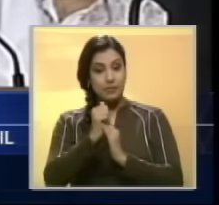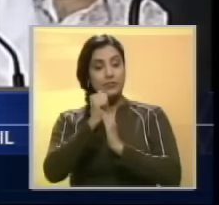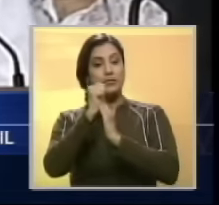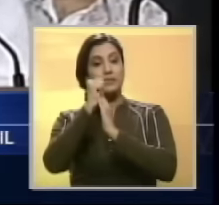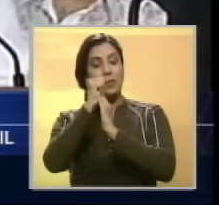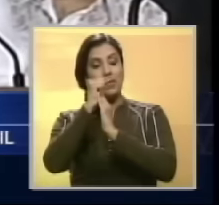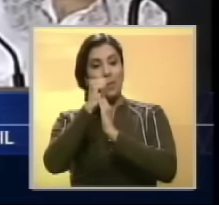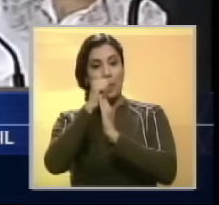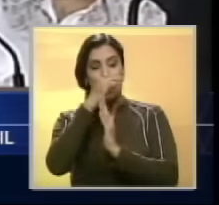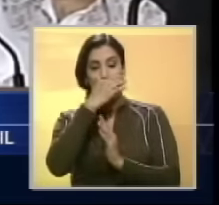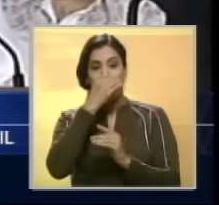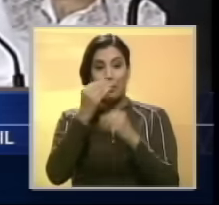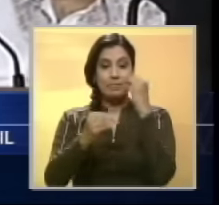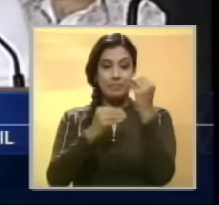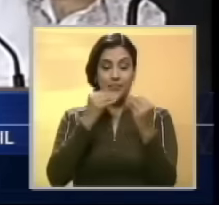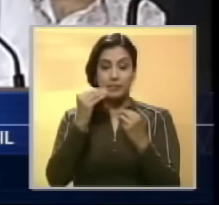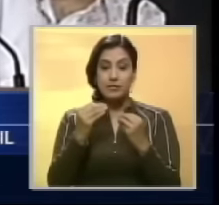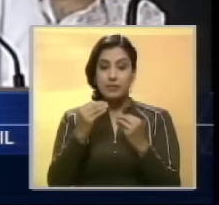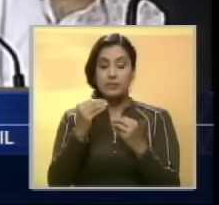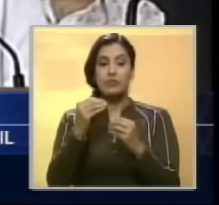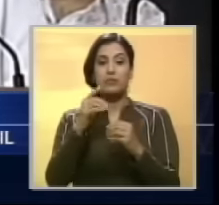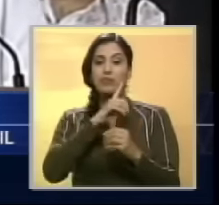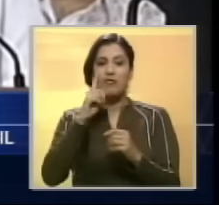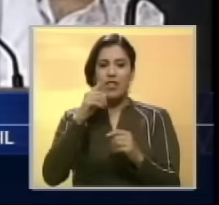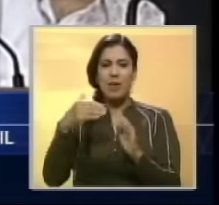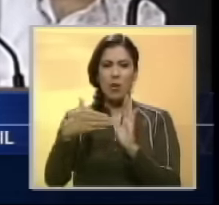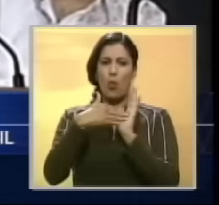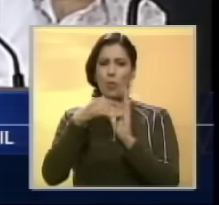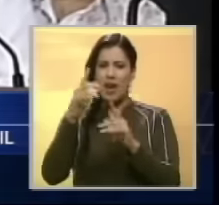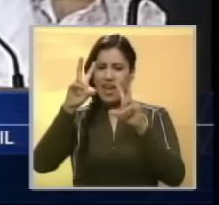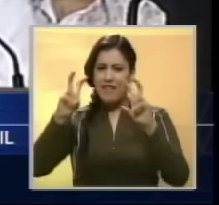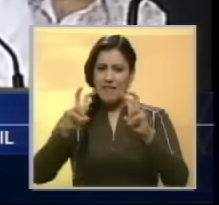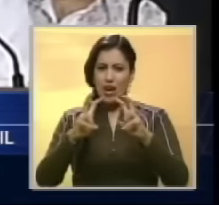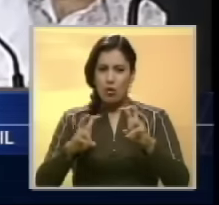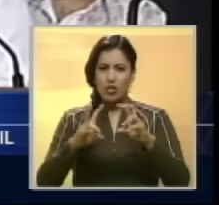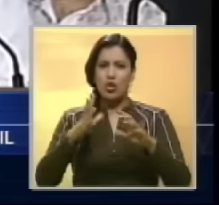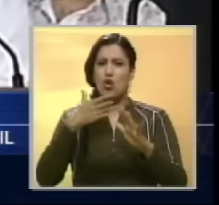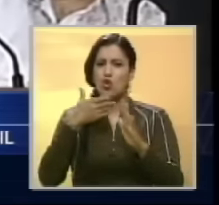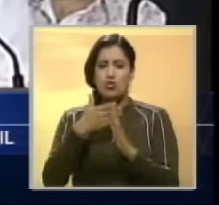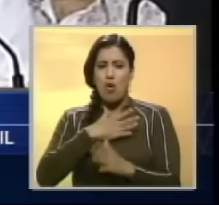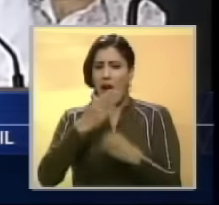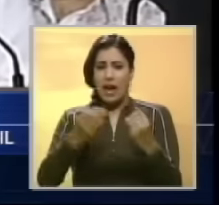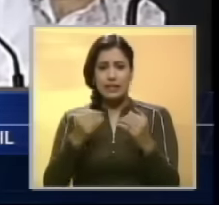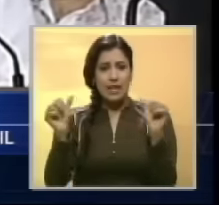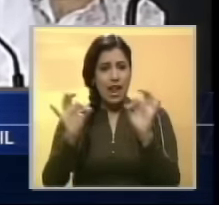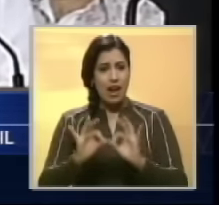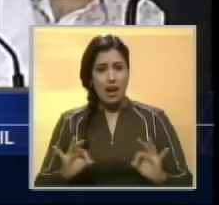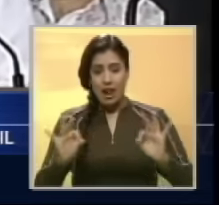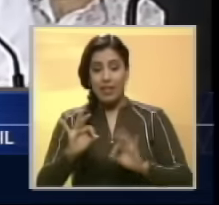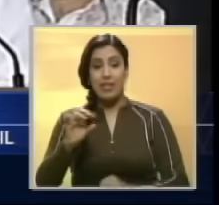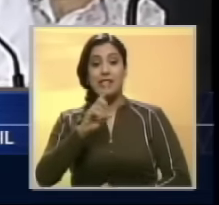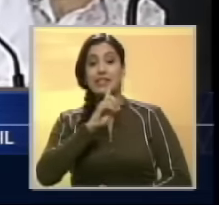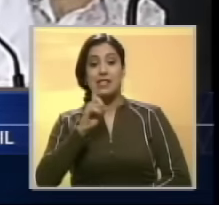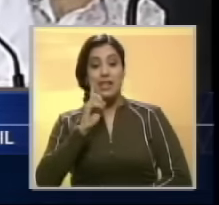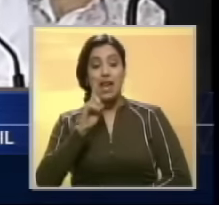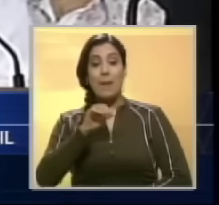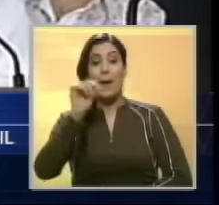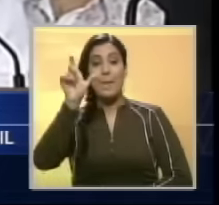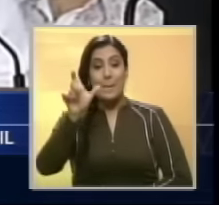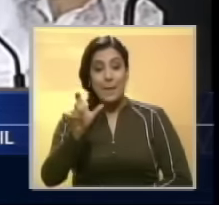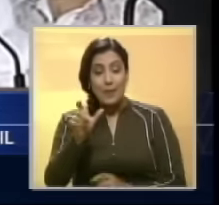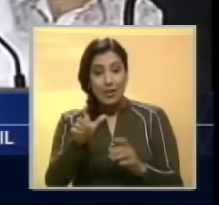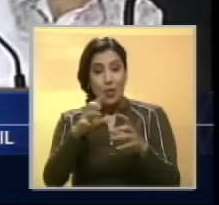le hace el impeachment acusada por un crimen que no cometió el nombre que